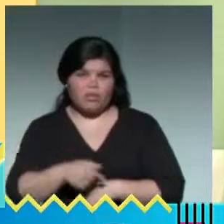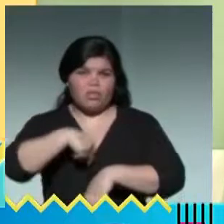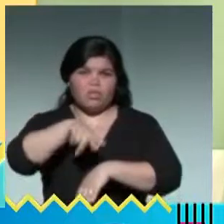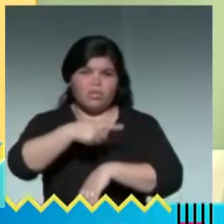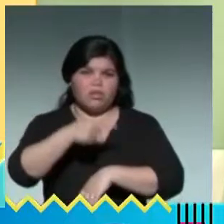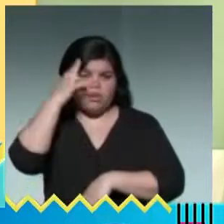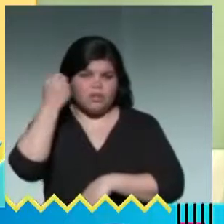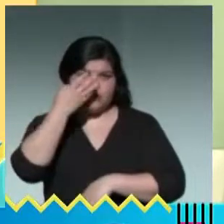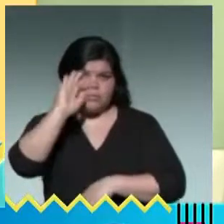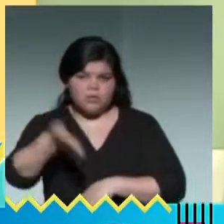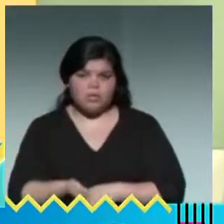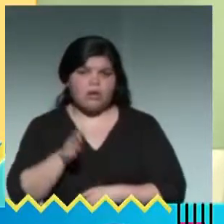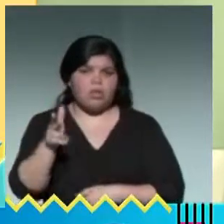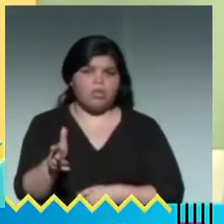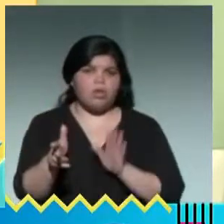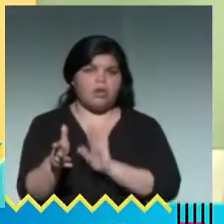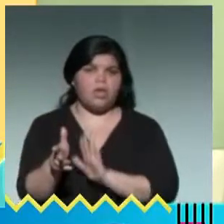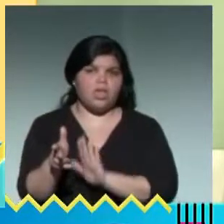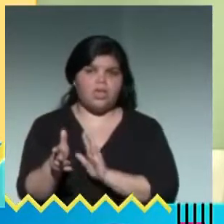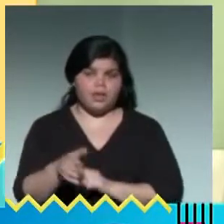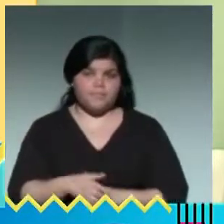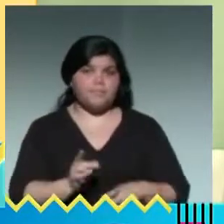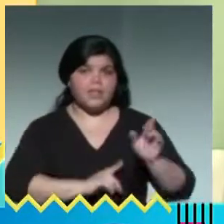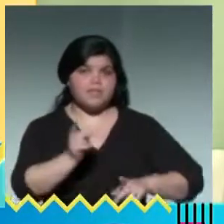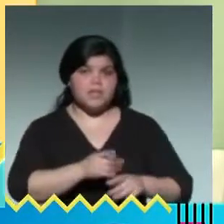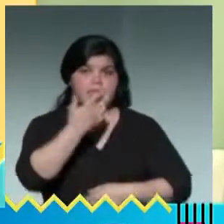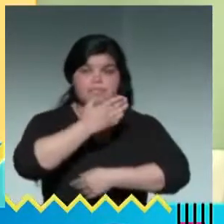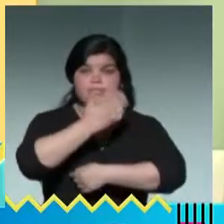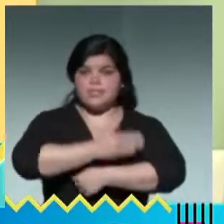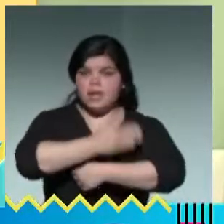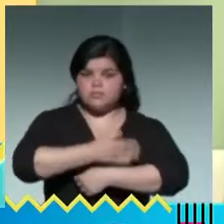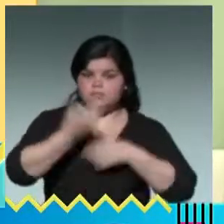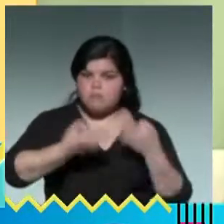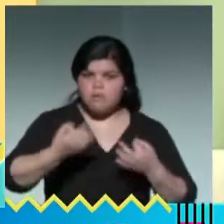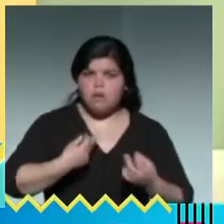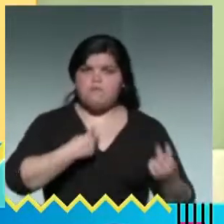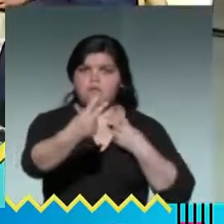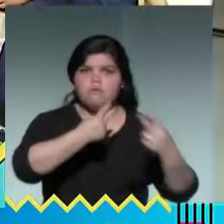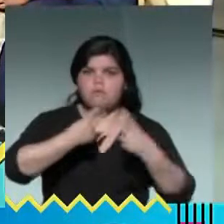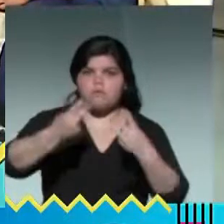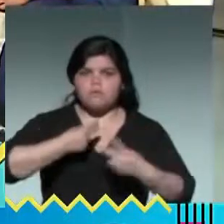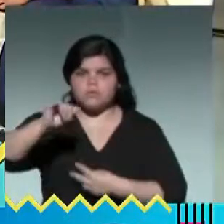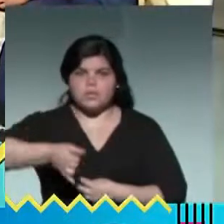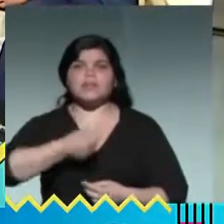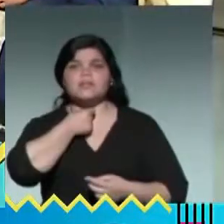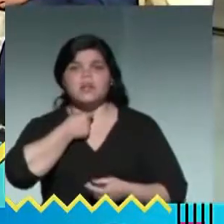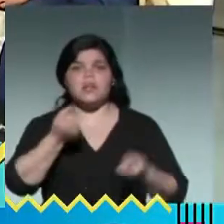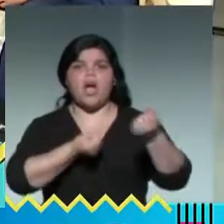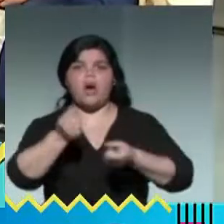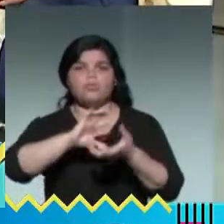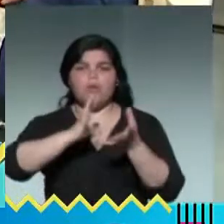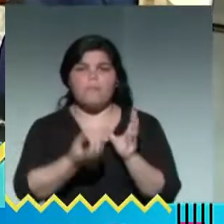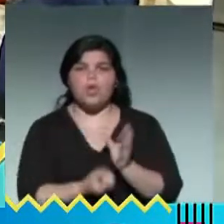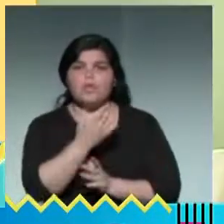esta herramienta, esta posibilidad, ahora hoy los taxis están trabajando y están trabajando bien. Queremos mejorar la calidad de los vehículos. Esto